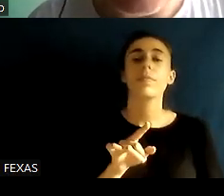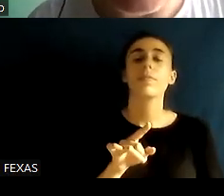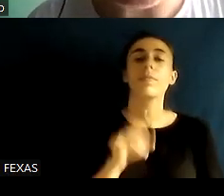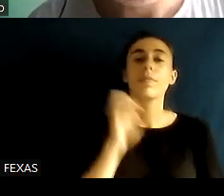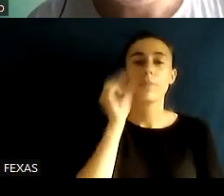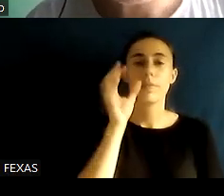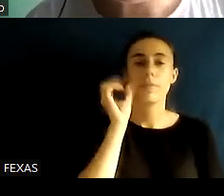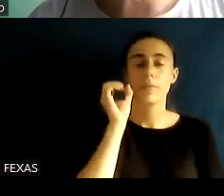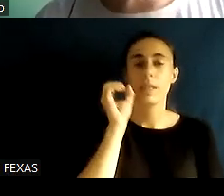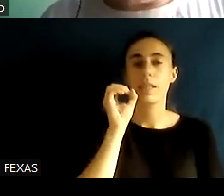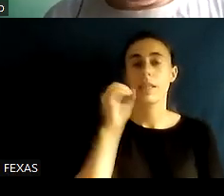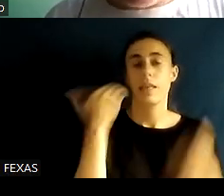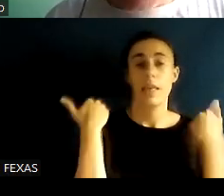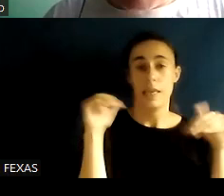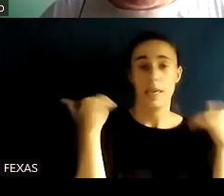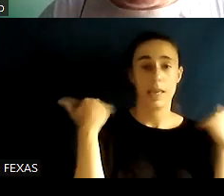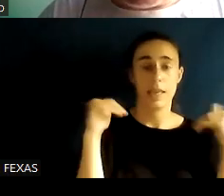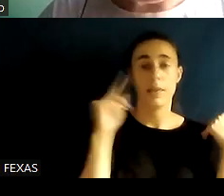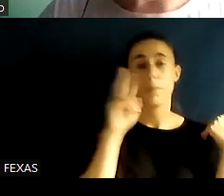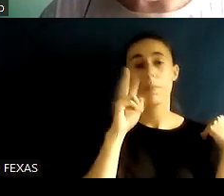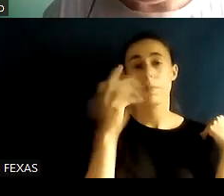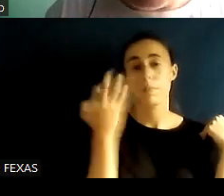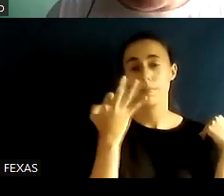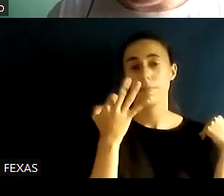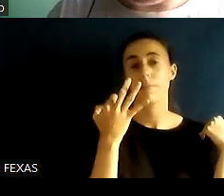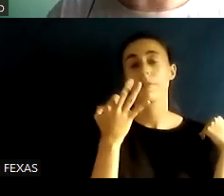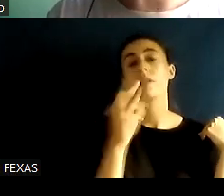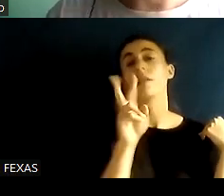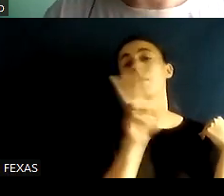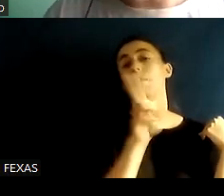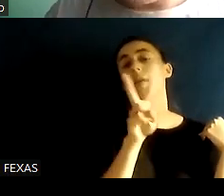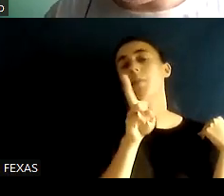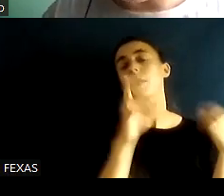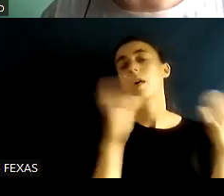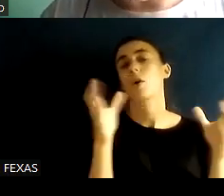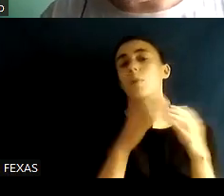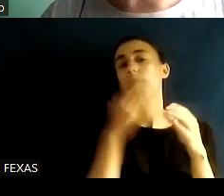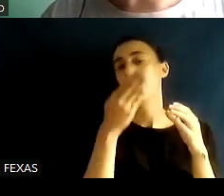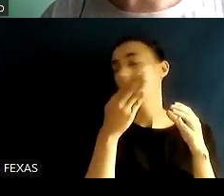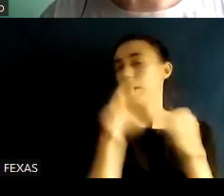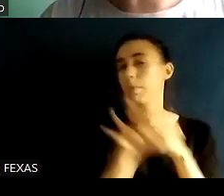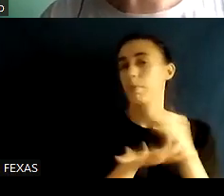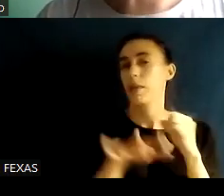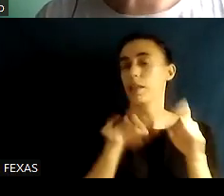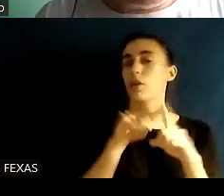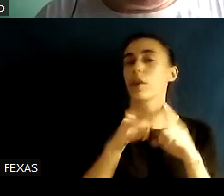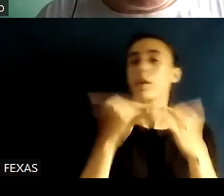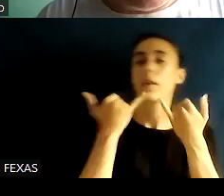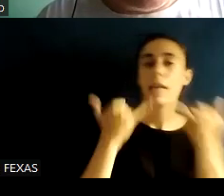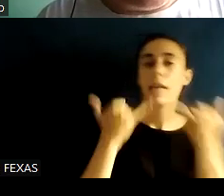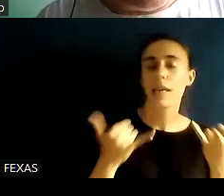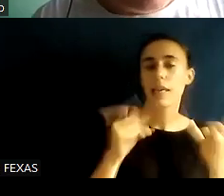ejercicio físico, veíamos que las vitaminas del grupo B son esenciales a la hora de extraer energía a partir de la glucosa y de los